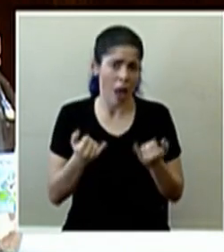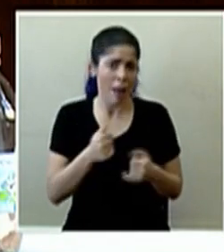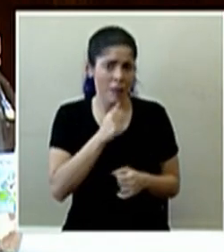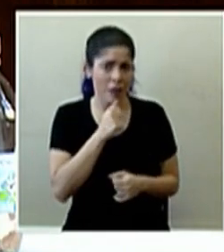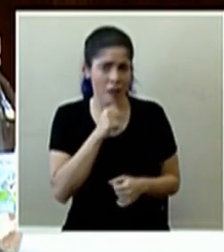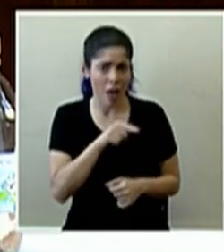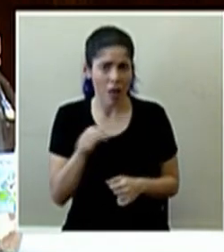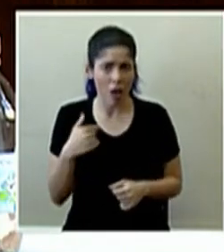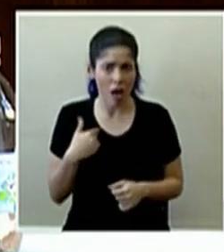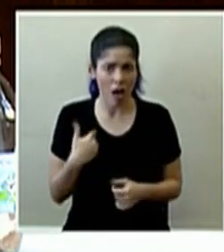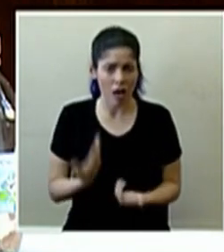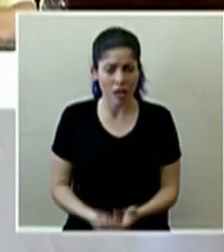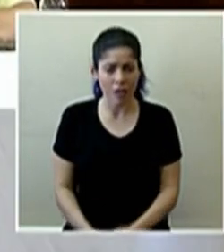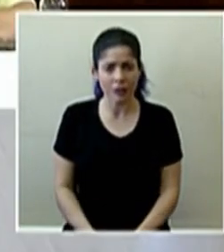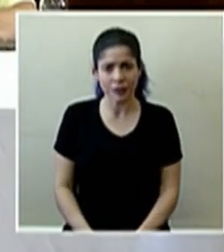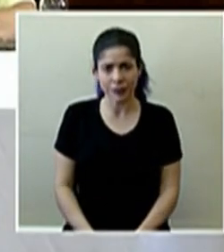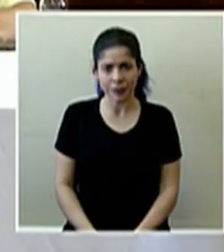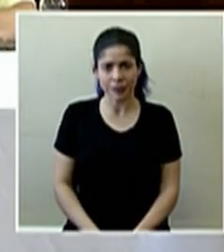privados.